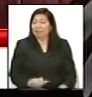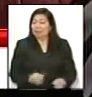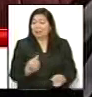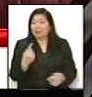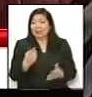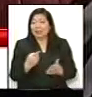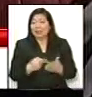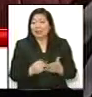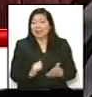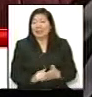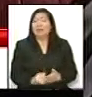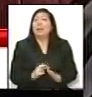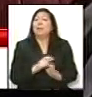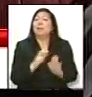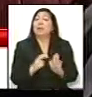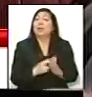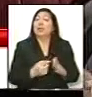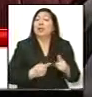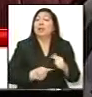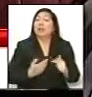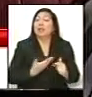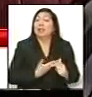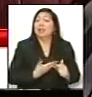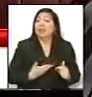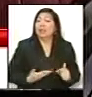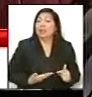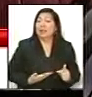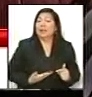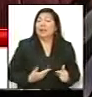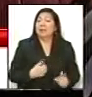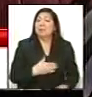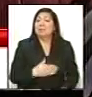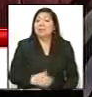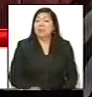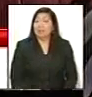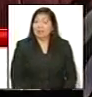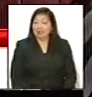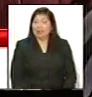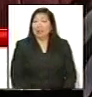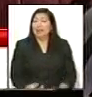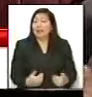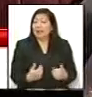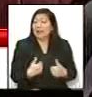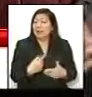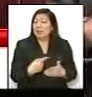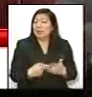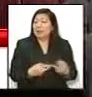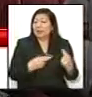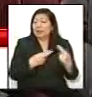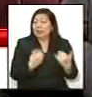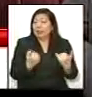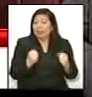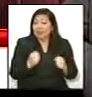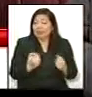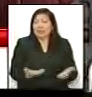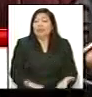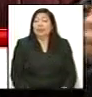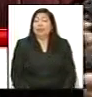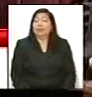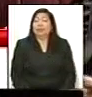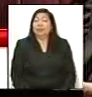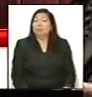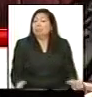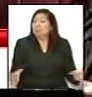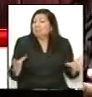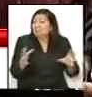pensar que los proyectos que vienen del Ejecutivo con el carácter de preferente tengamos que asumirlo así a fardo